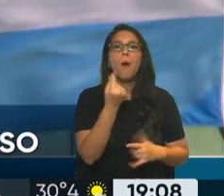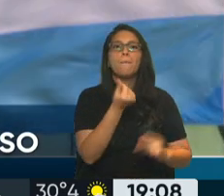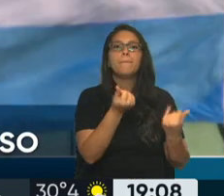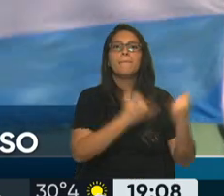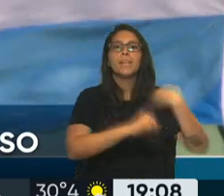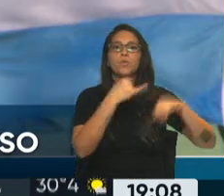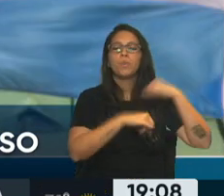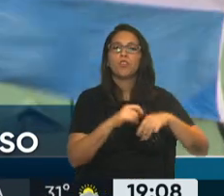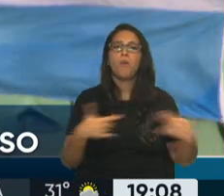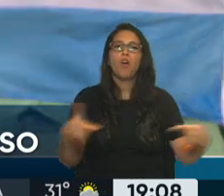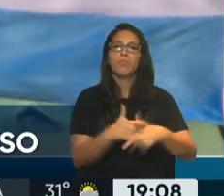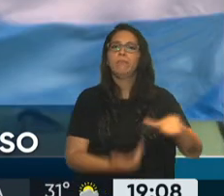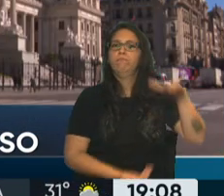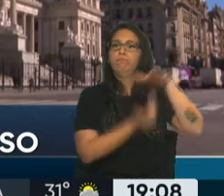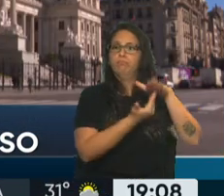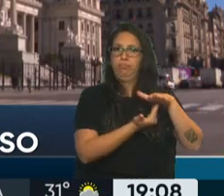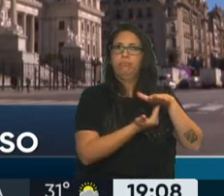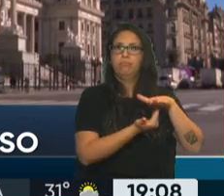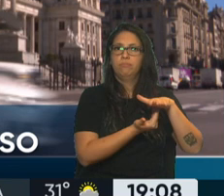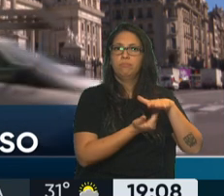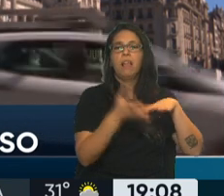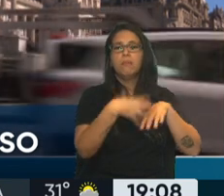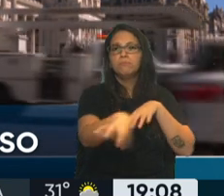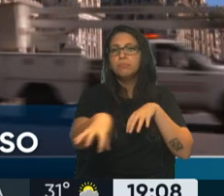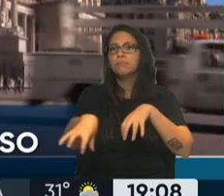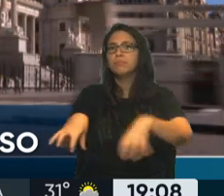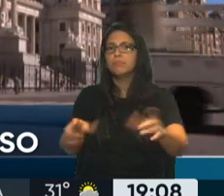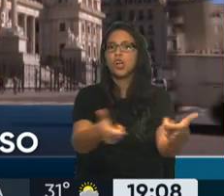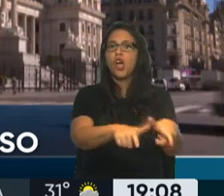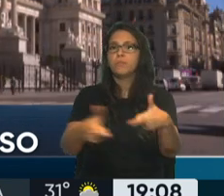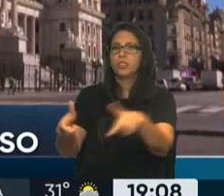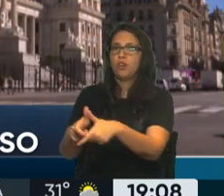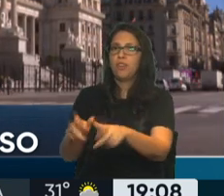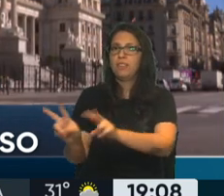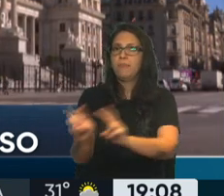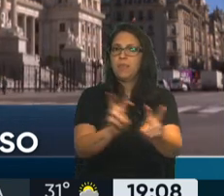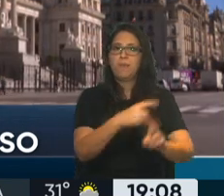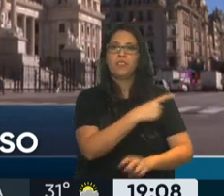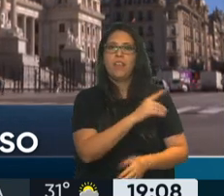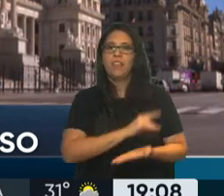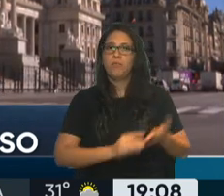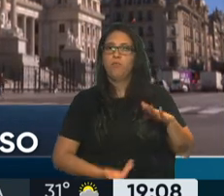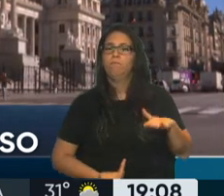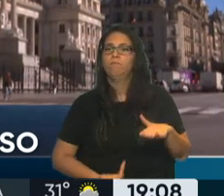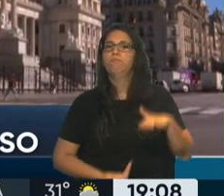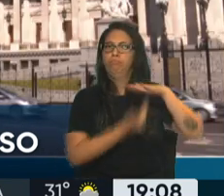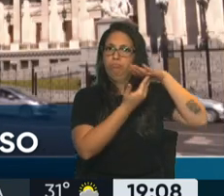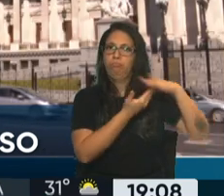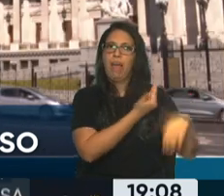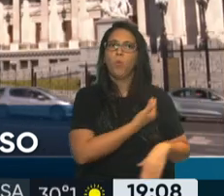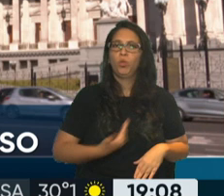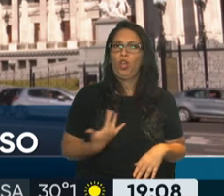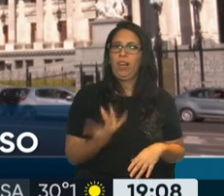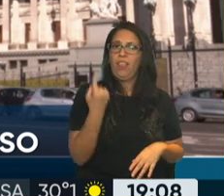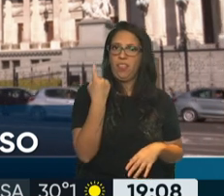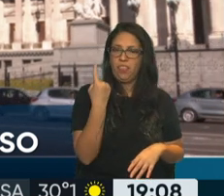cabecera la que organiza las otras dos entonces esa es la la persona el diputado que queda al frente como autoridad y es el